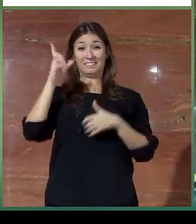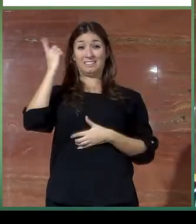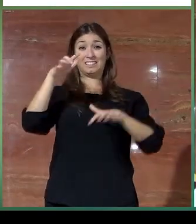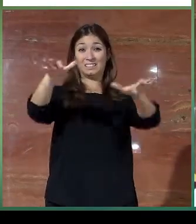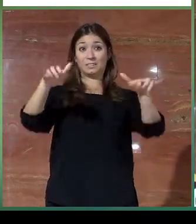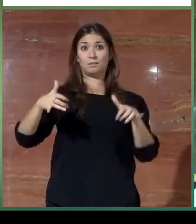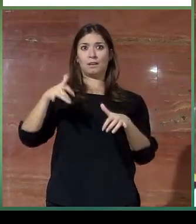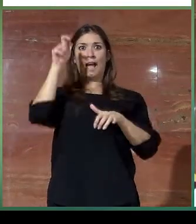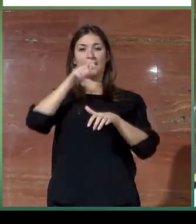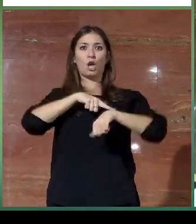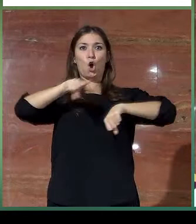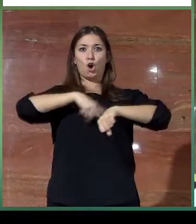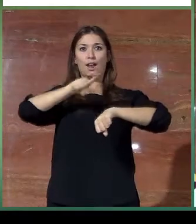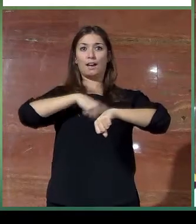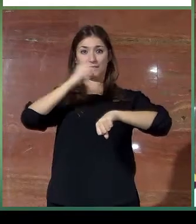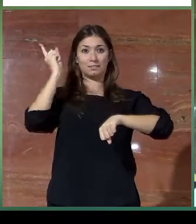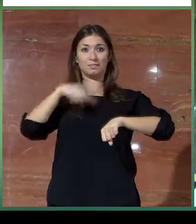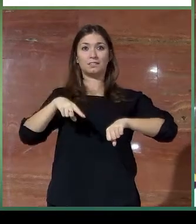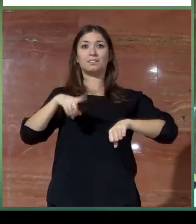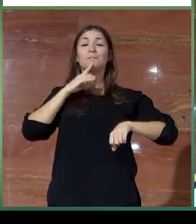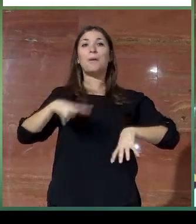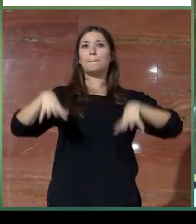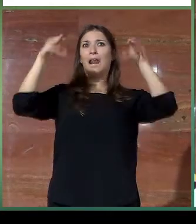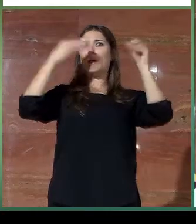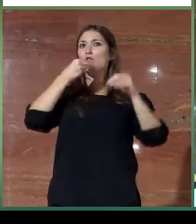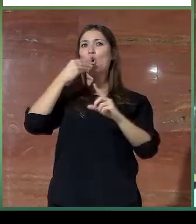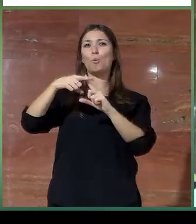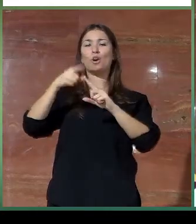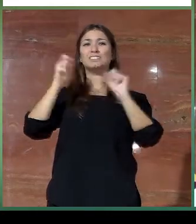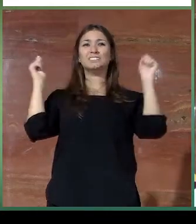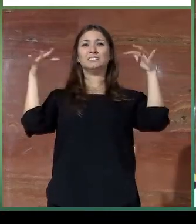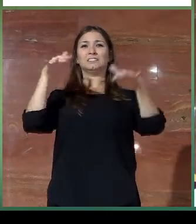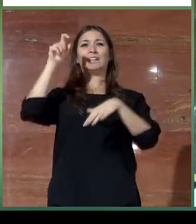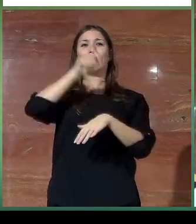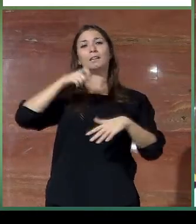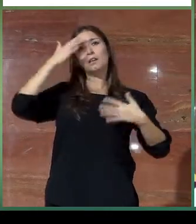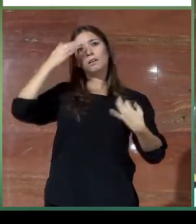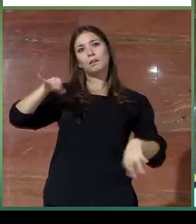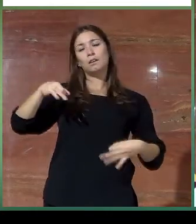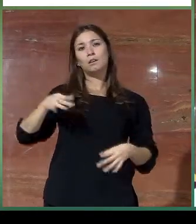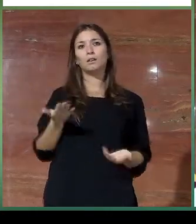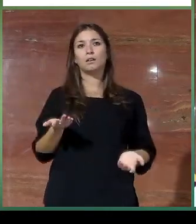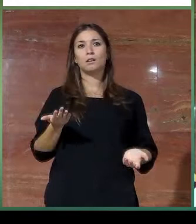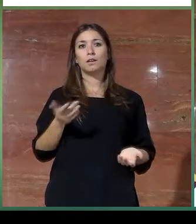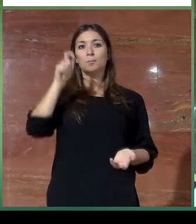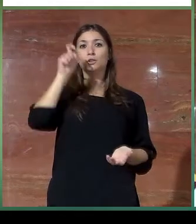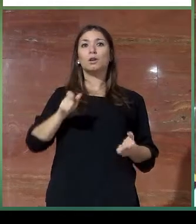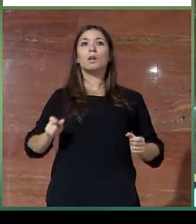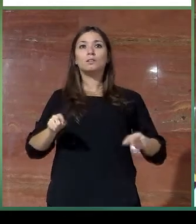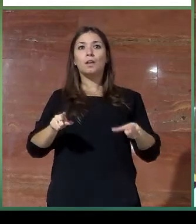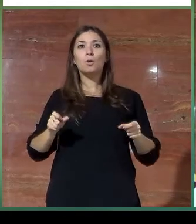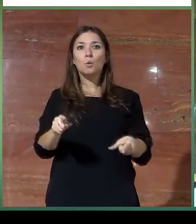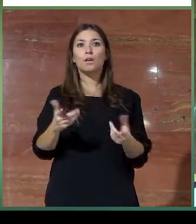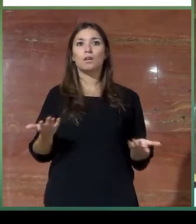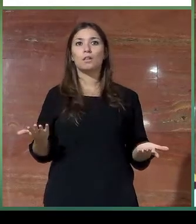parte central de este palacio de convenciones. A nadie se le había ocurrido de que una persona que pudiera ir en silla de ruedas o con una